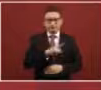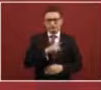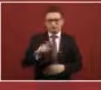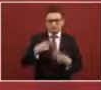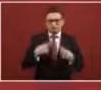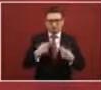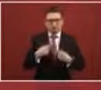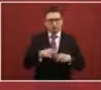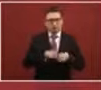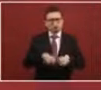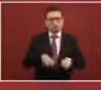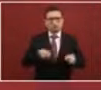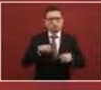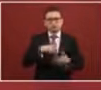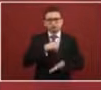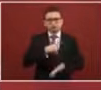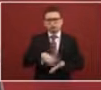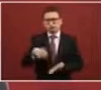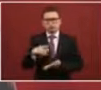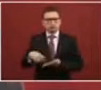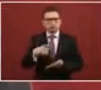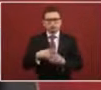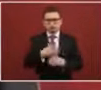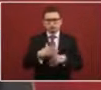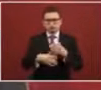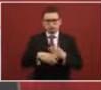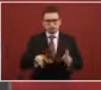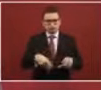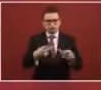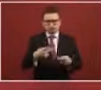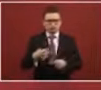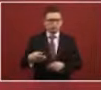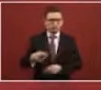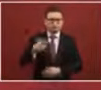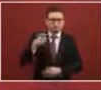comprar lo que se ofrece.